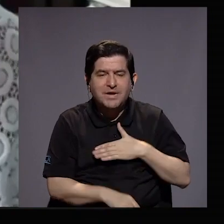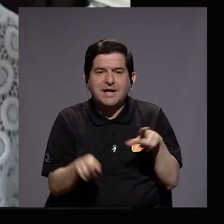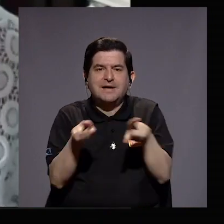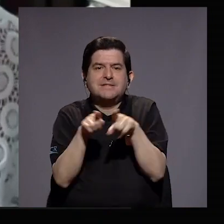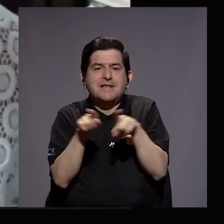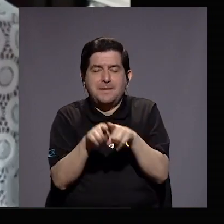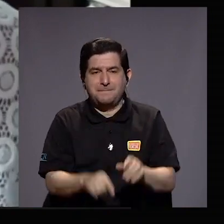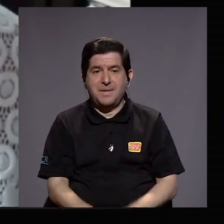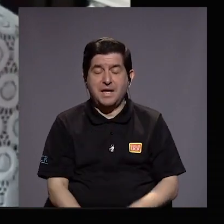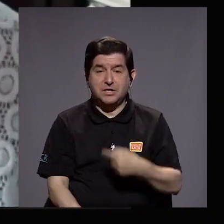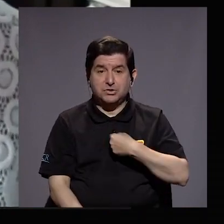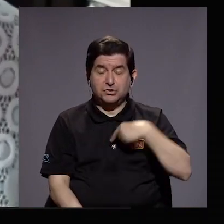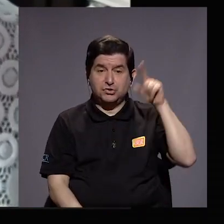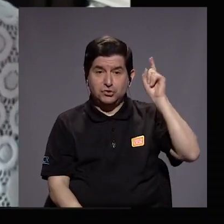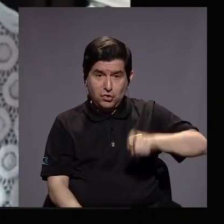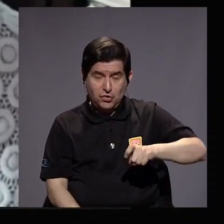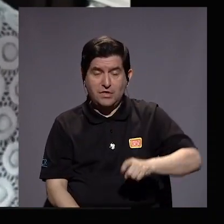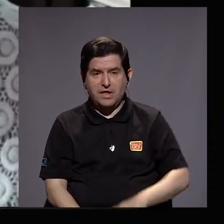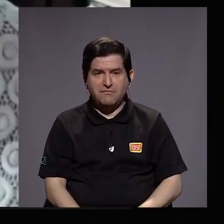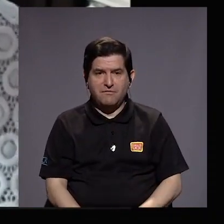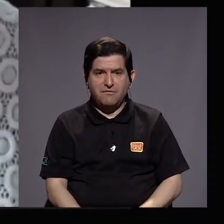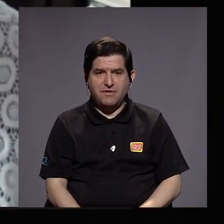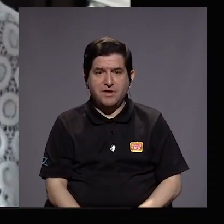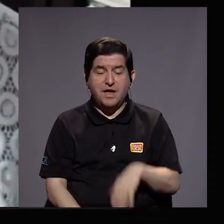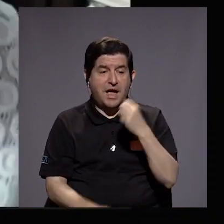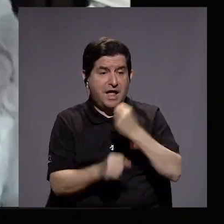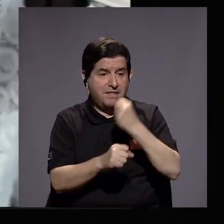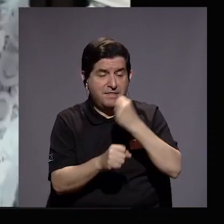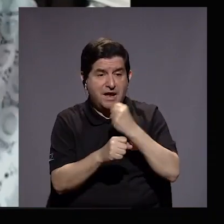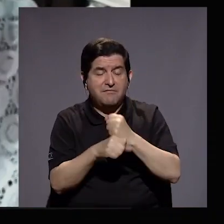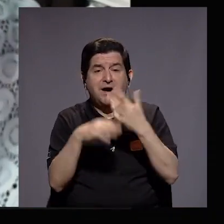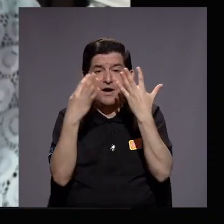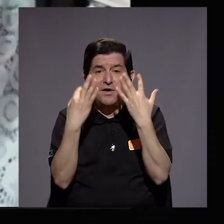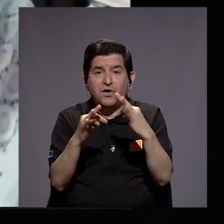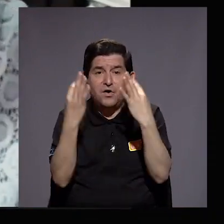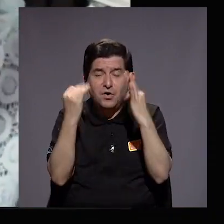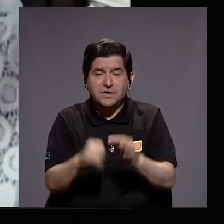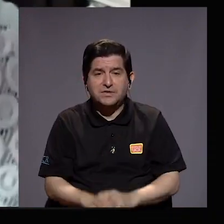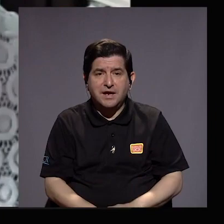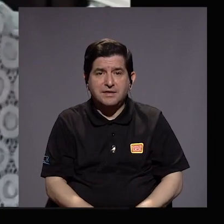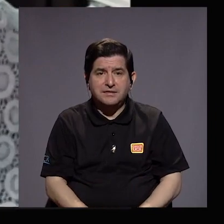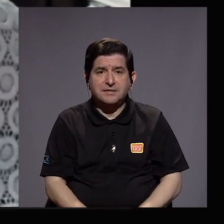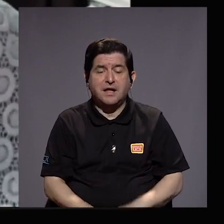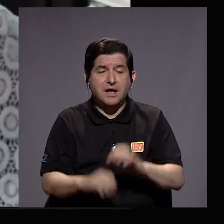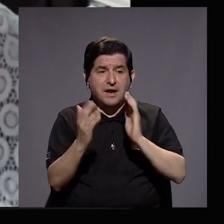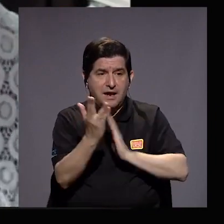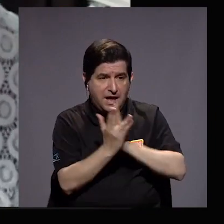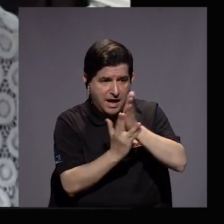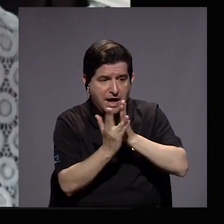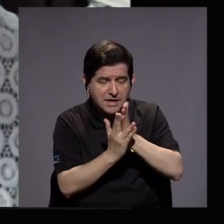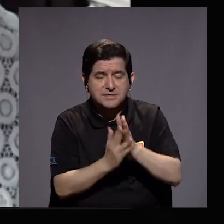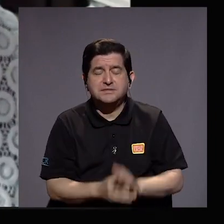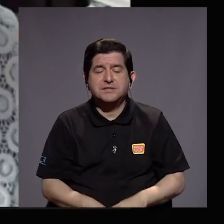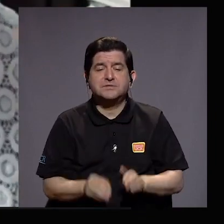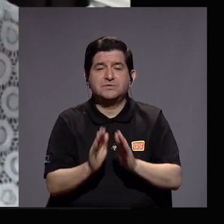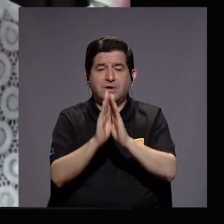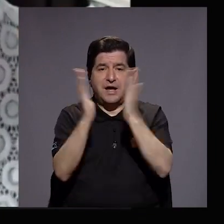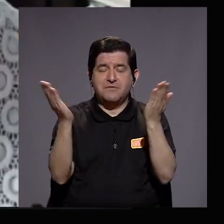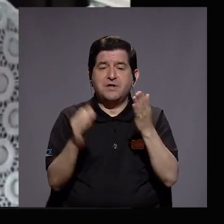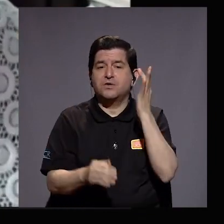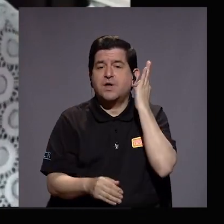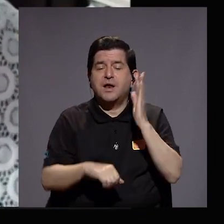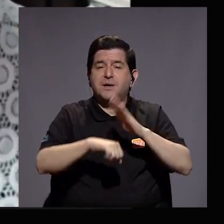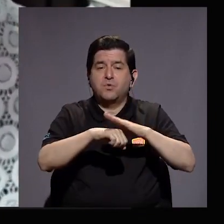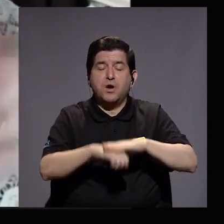mía también estaba en que yo tenía que hacer una buena labor para poder dejar el camino abierto para la mujer.